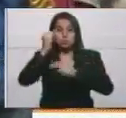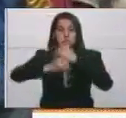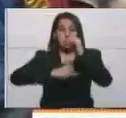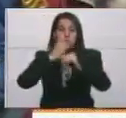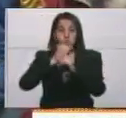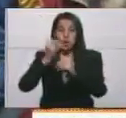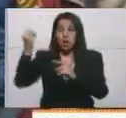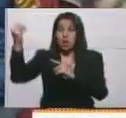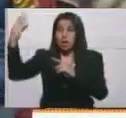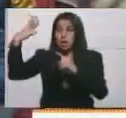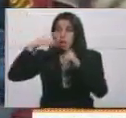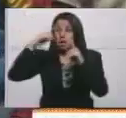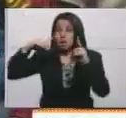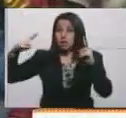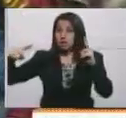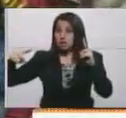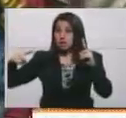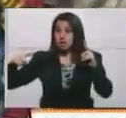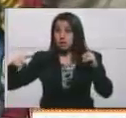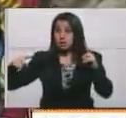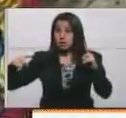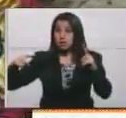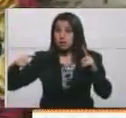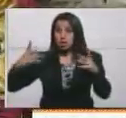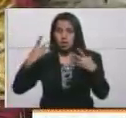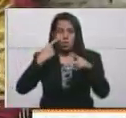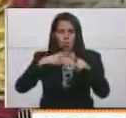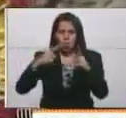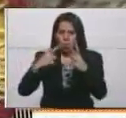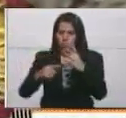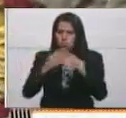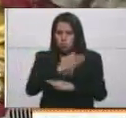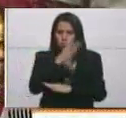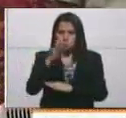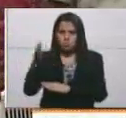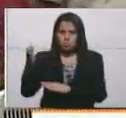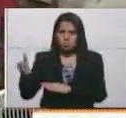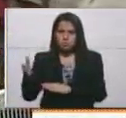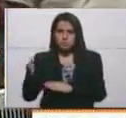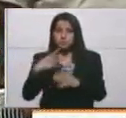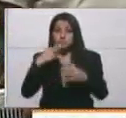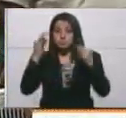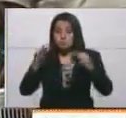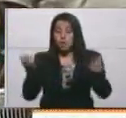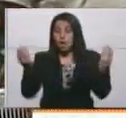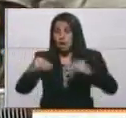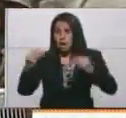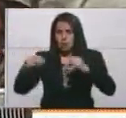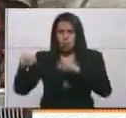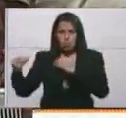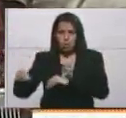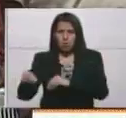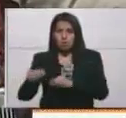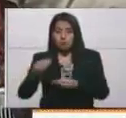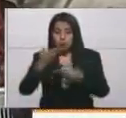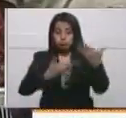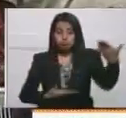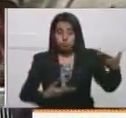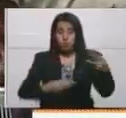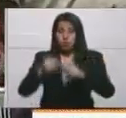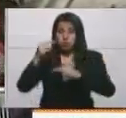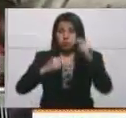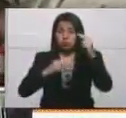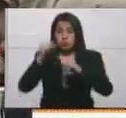energía en Bielorrusia con nuestro hermano Alexander Lukashenko, con el que hemos ratificado los acuerdos de construcción de